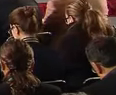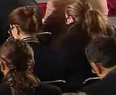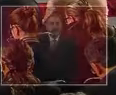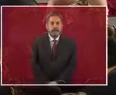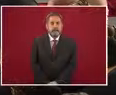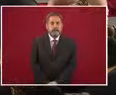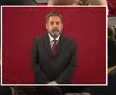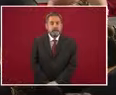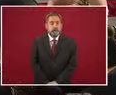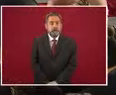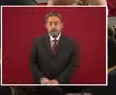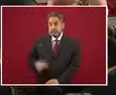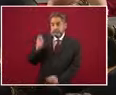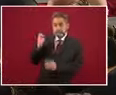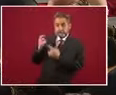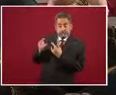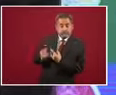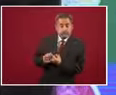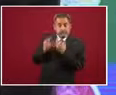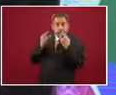porque esto nunca más